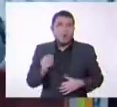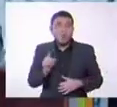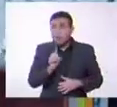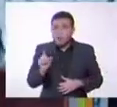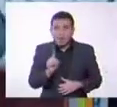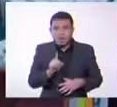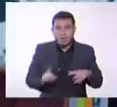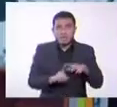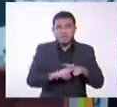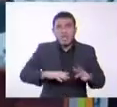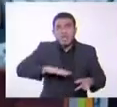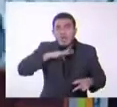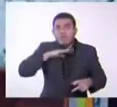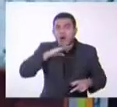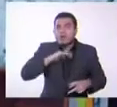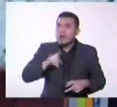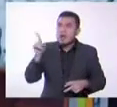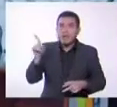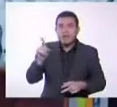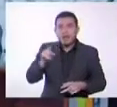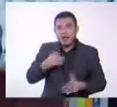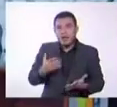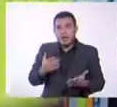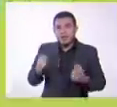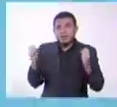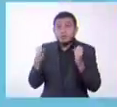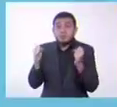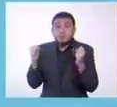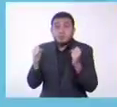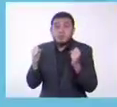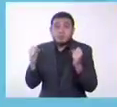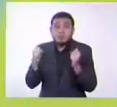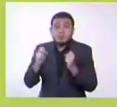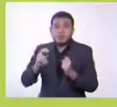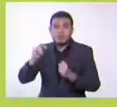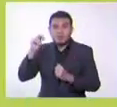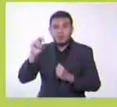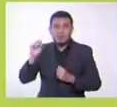hay iguanas en el Polo Norte o en el Polo Sur?